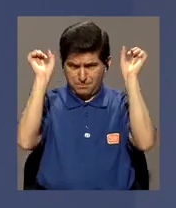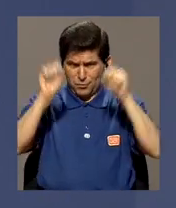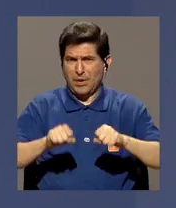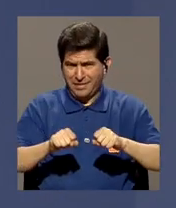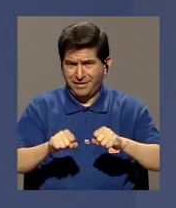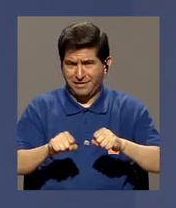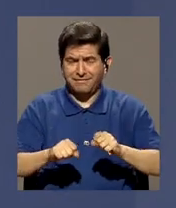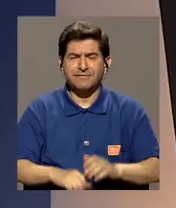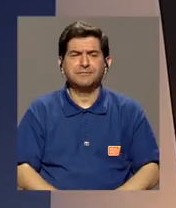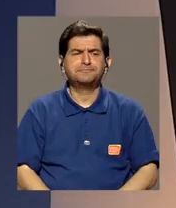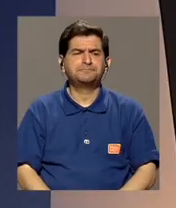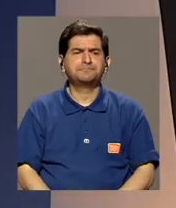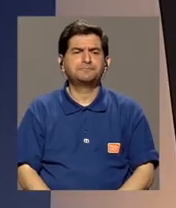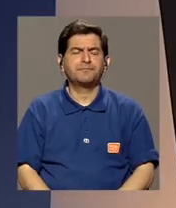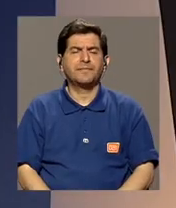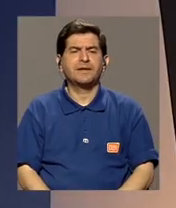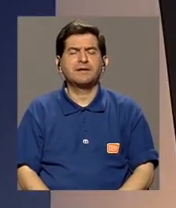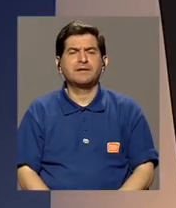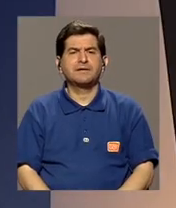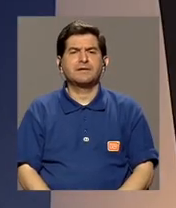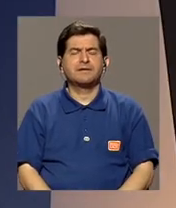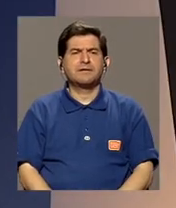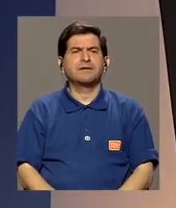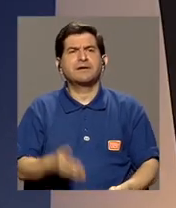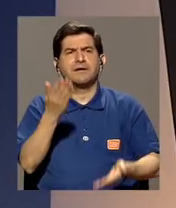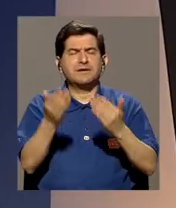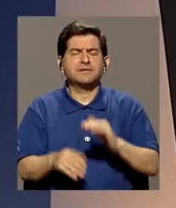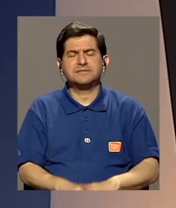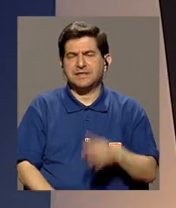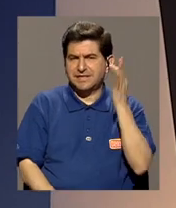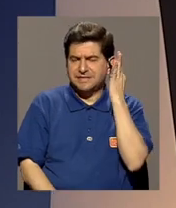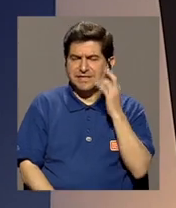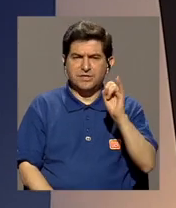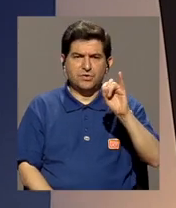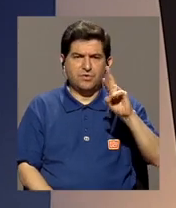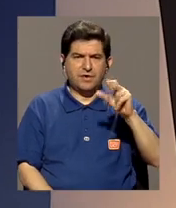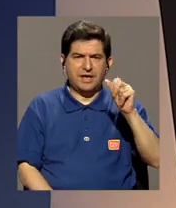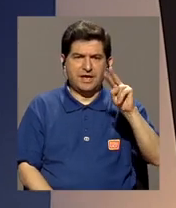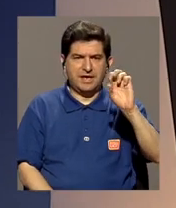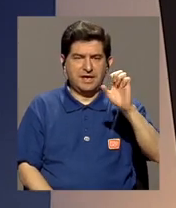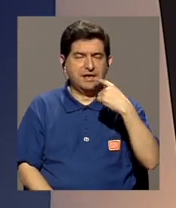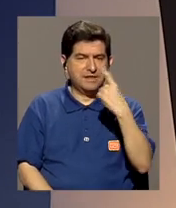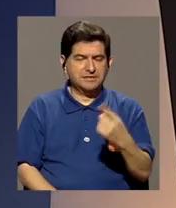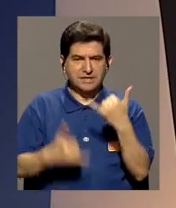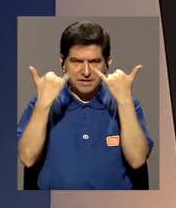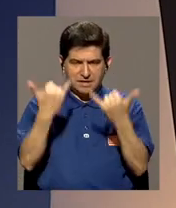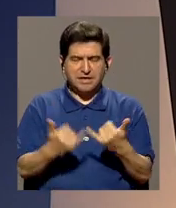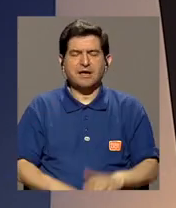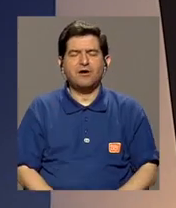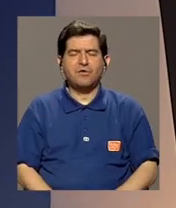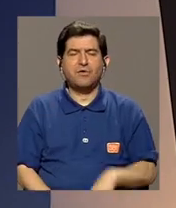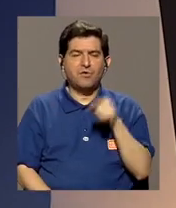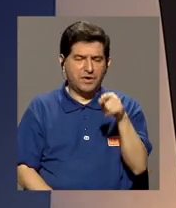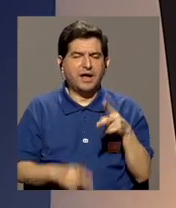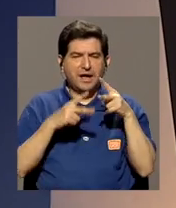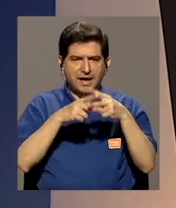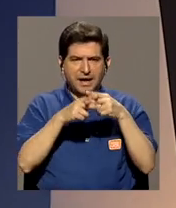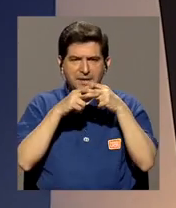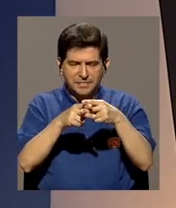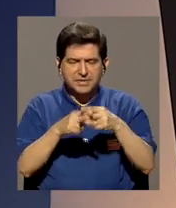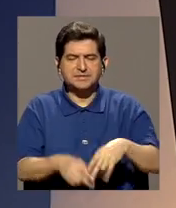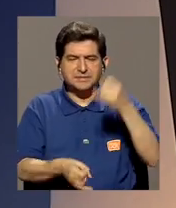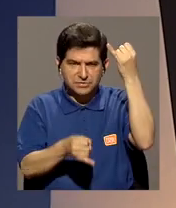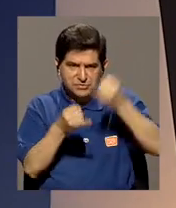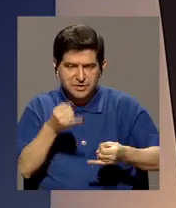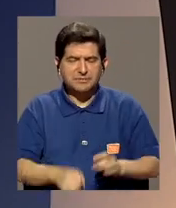posible sí bueno doña irene en algún momento dijo que ahora que los fideicomisos éste se vencían empezaba a bajar